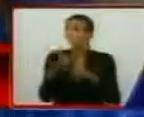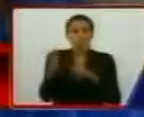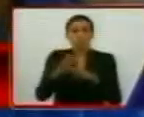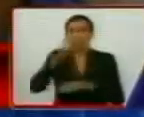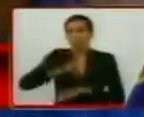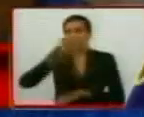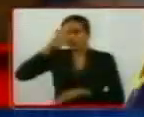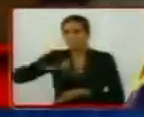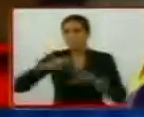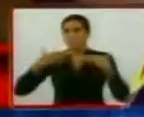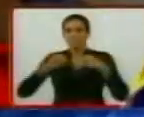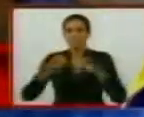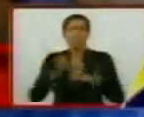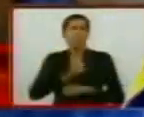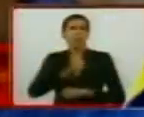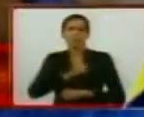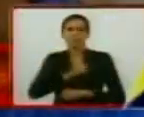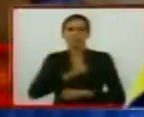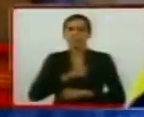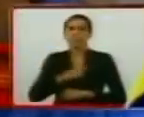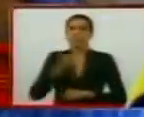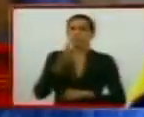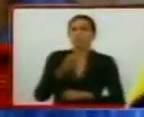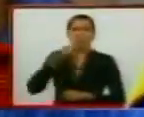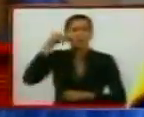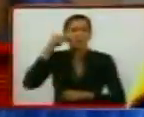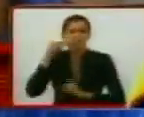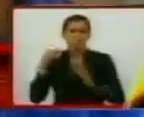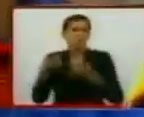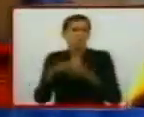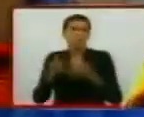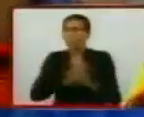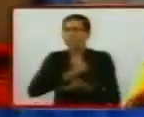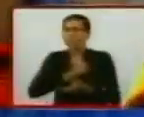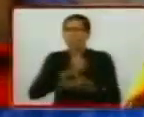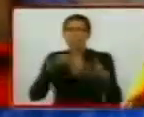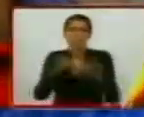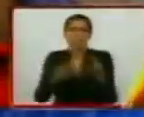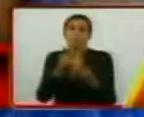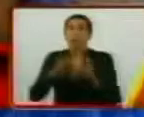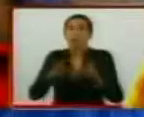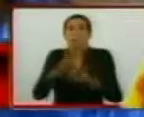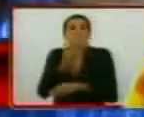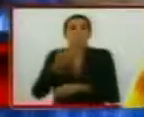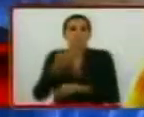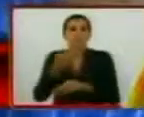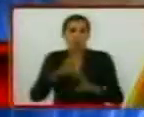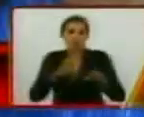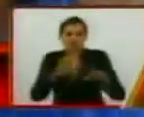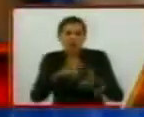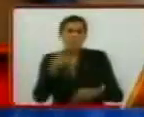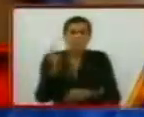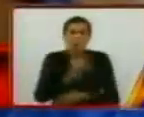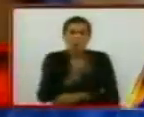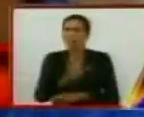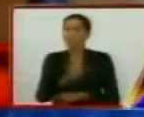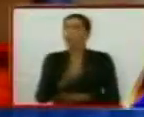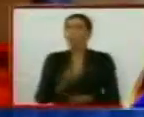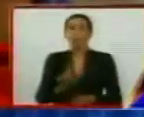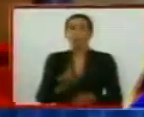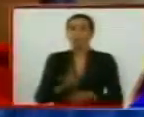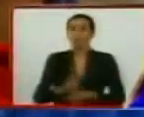de donde venga, sea rojo, amarillo, verde, pero hay que desearle lo mejor, ¿me entiende? No debe desearle que esto, que te tires por